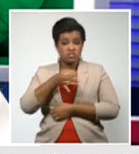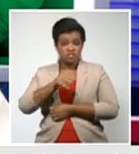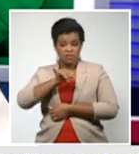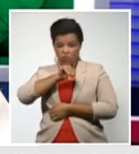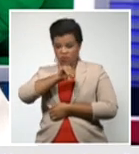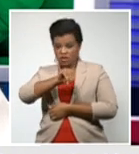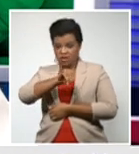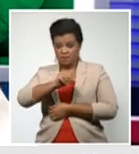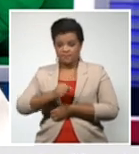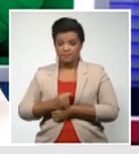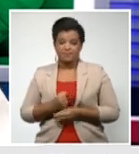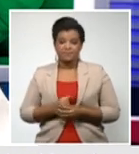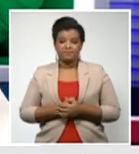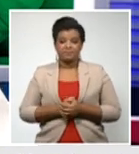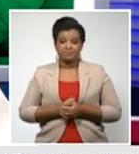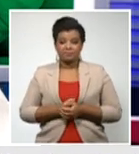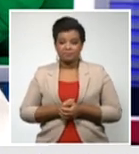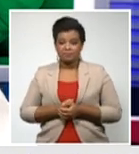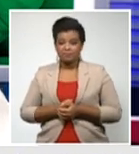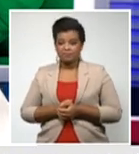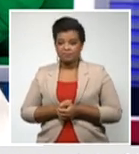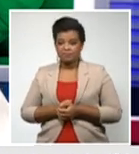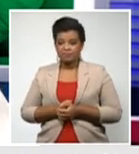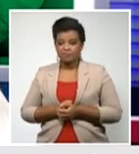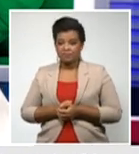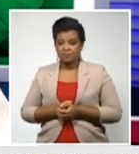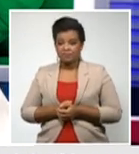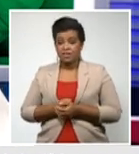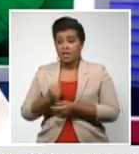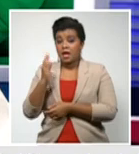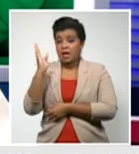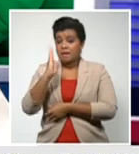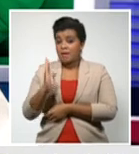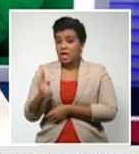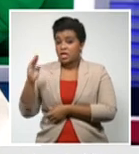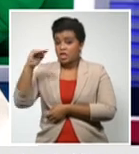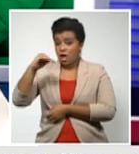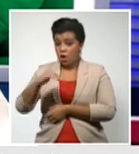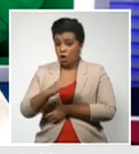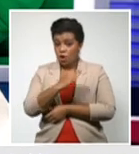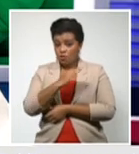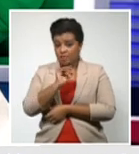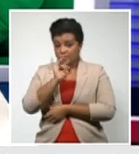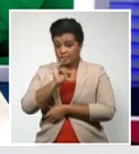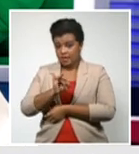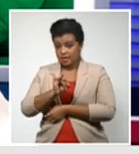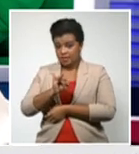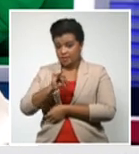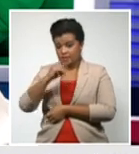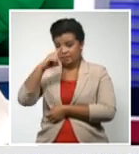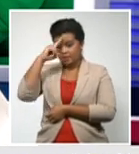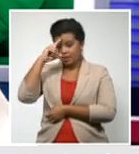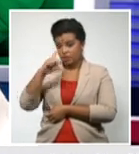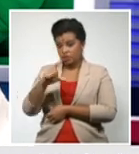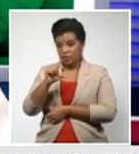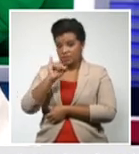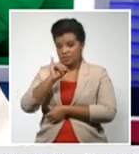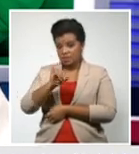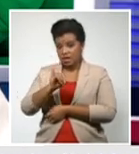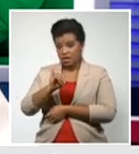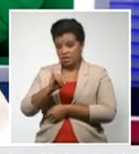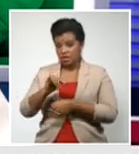municipios. En Bahía 7, en San Cristóbal 6, en